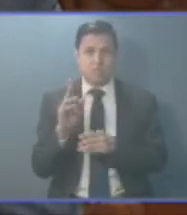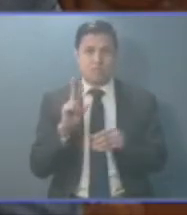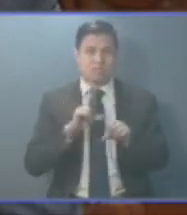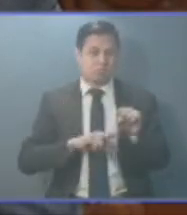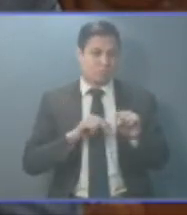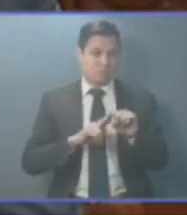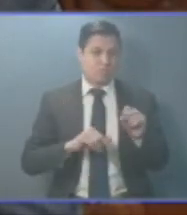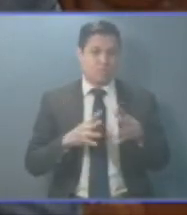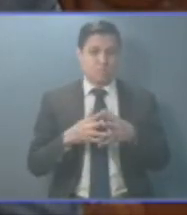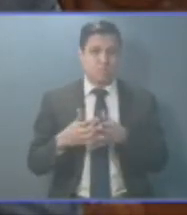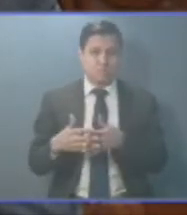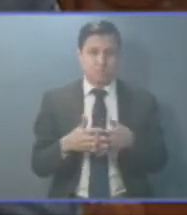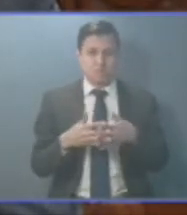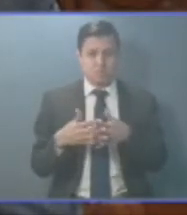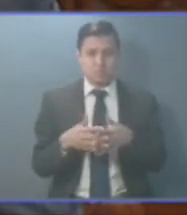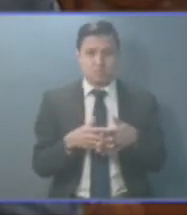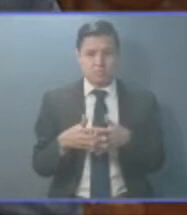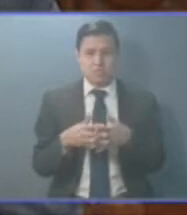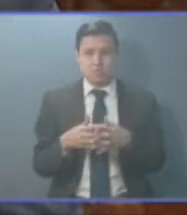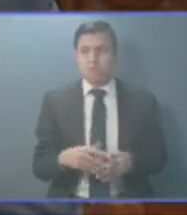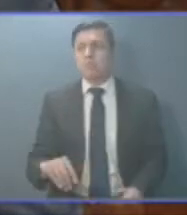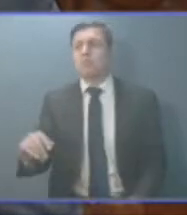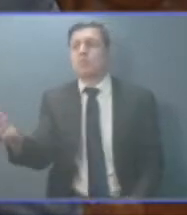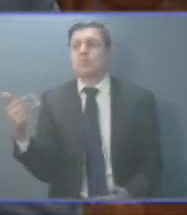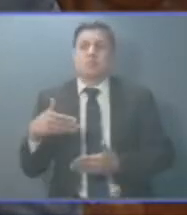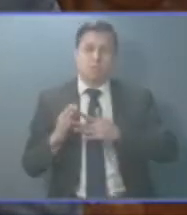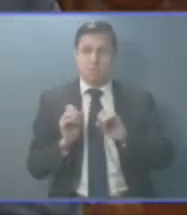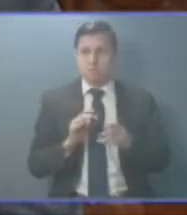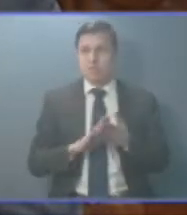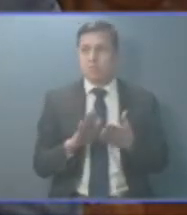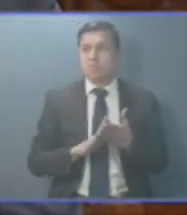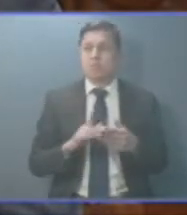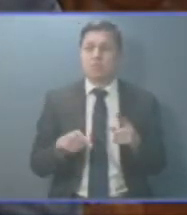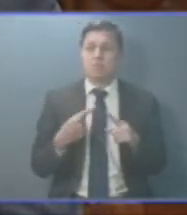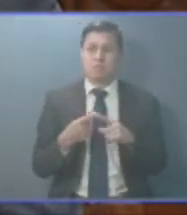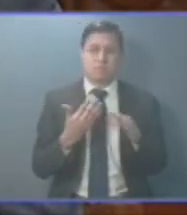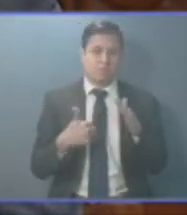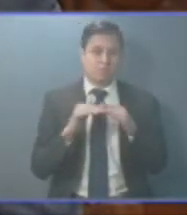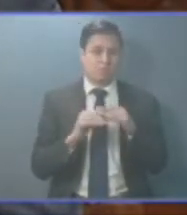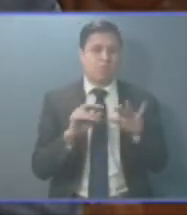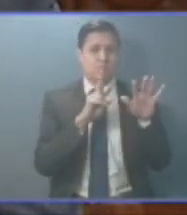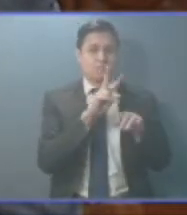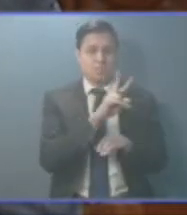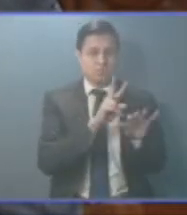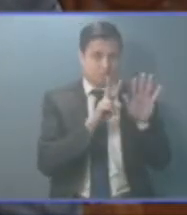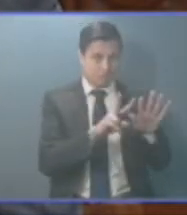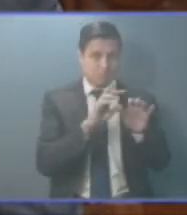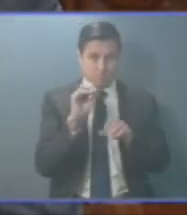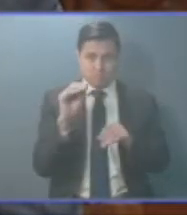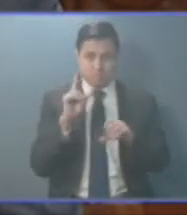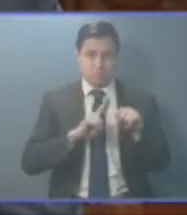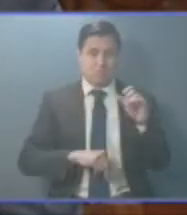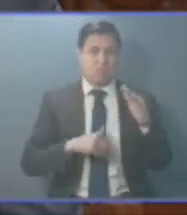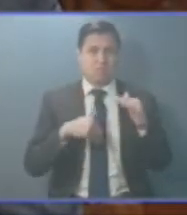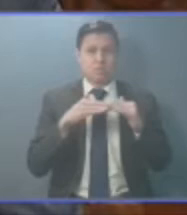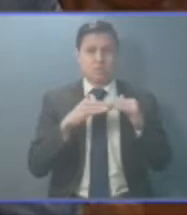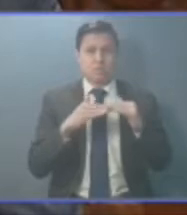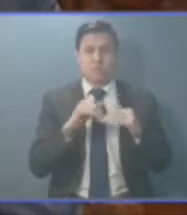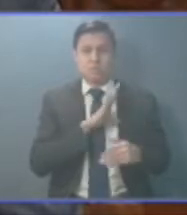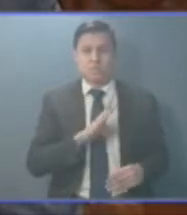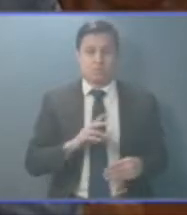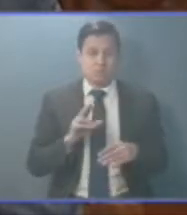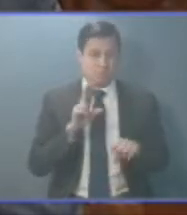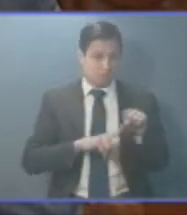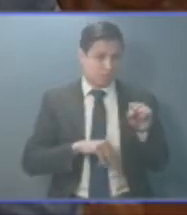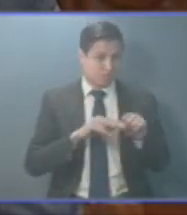$175 de los Estados Unidos de América sin que puedan cobrar más de $700 de los Estados Unidos de América